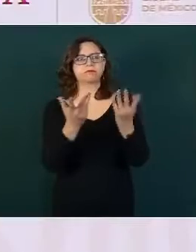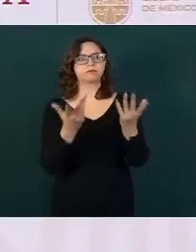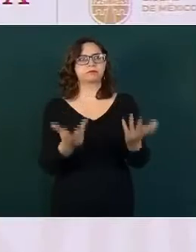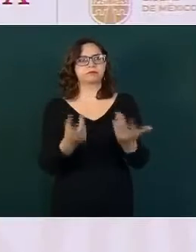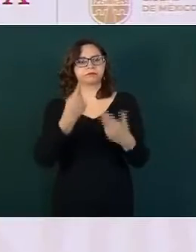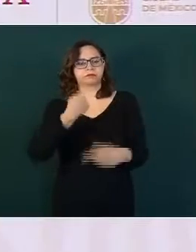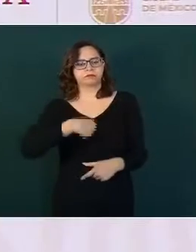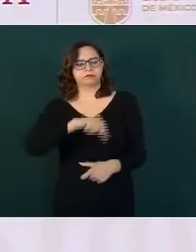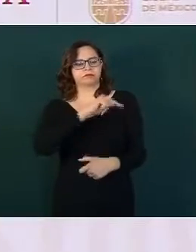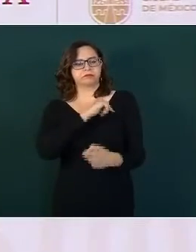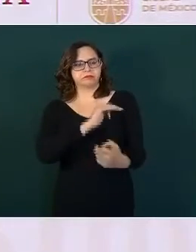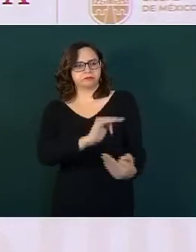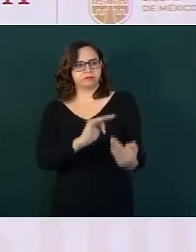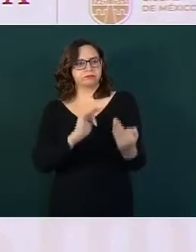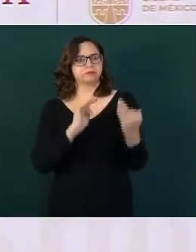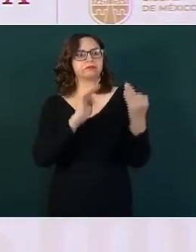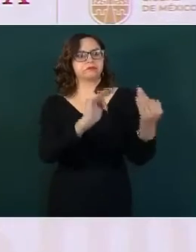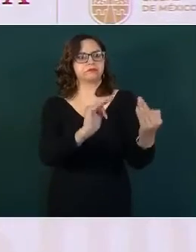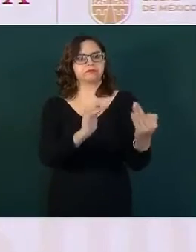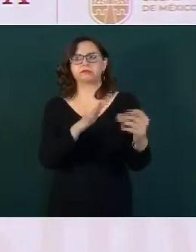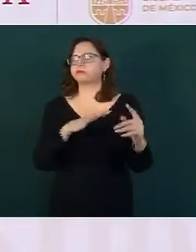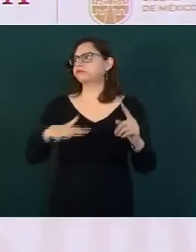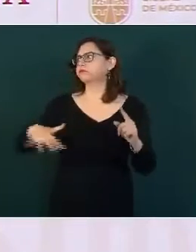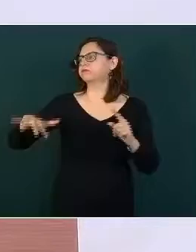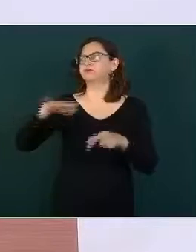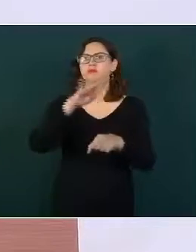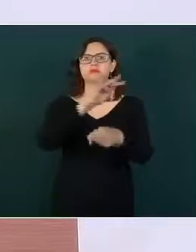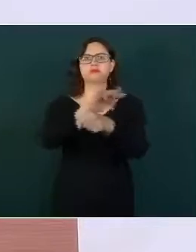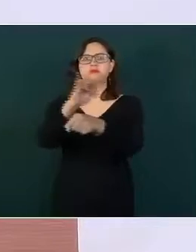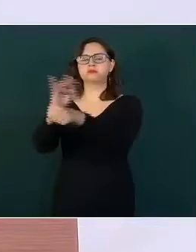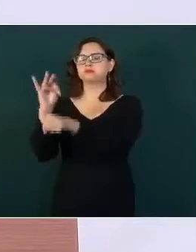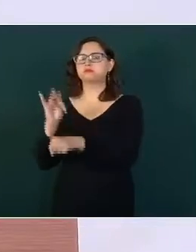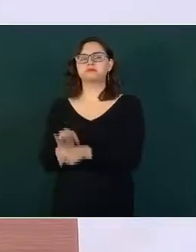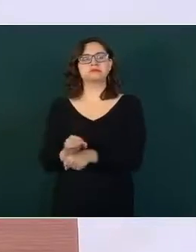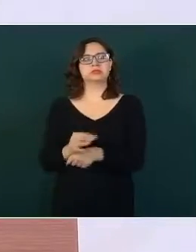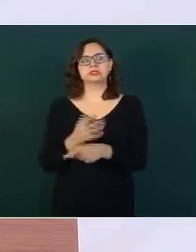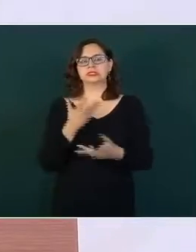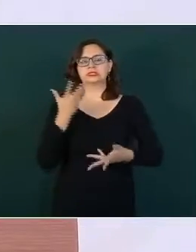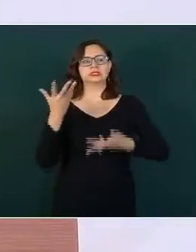y garantizar la seguridad de los ciudadanos